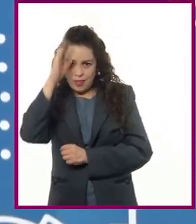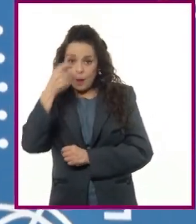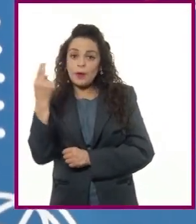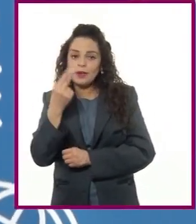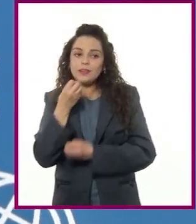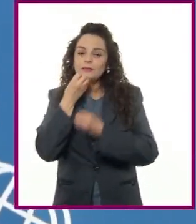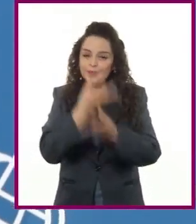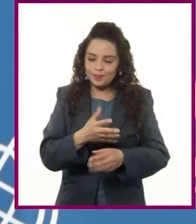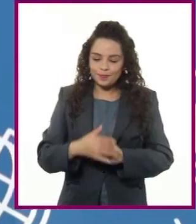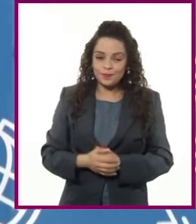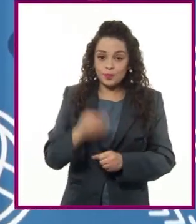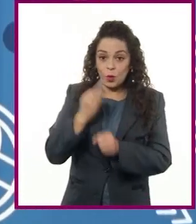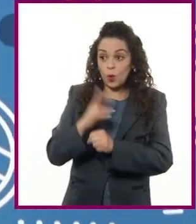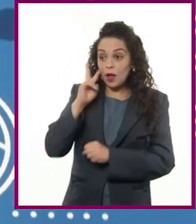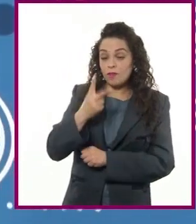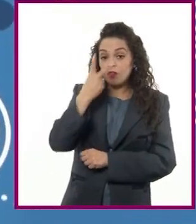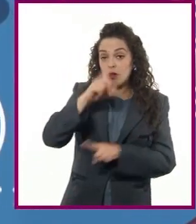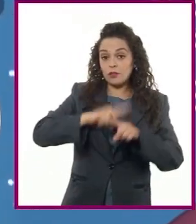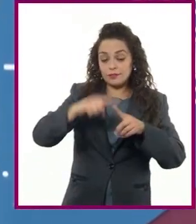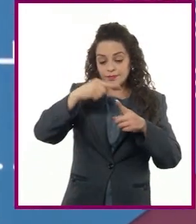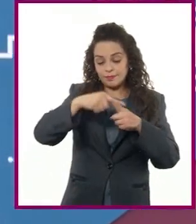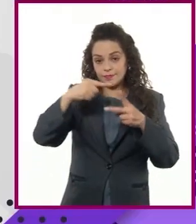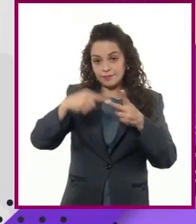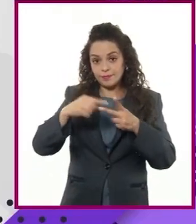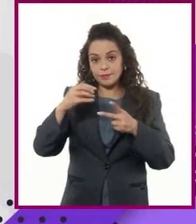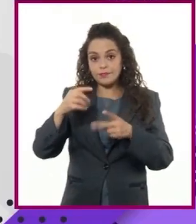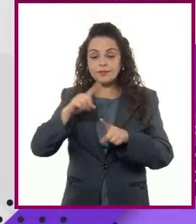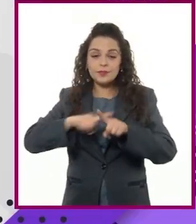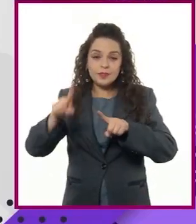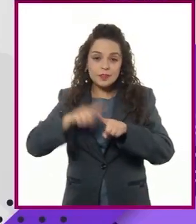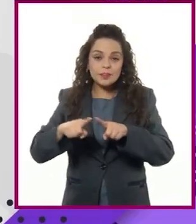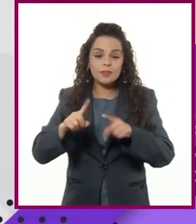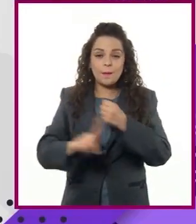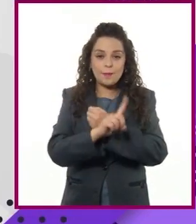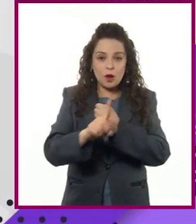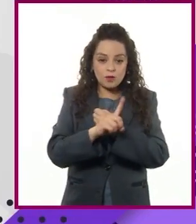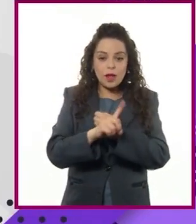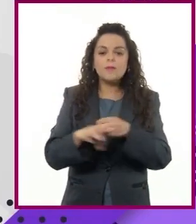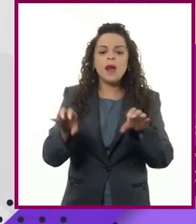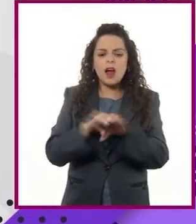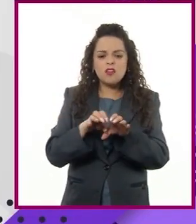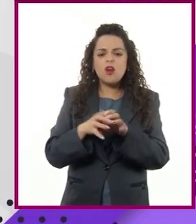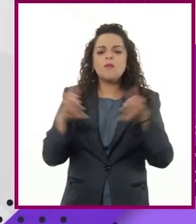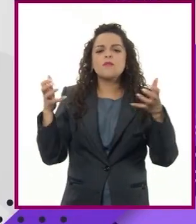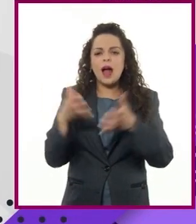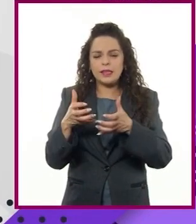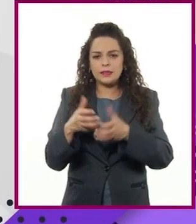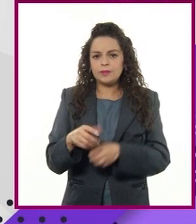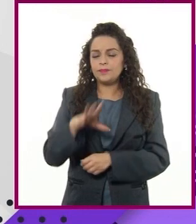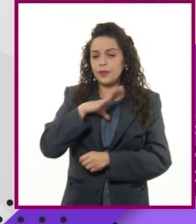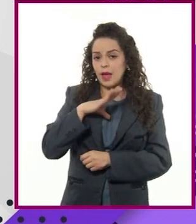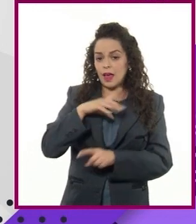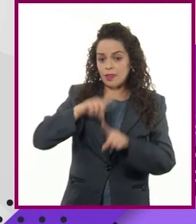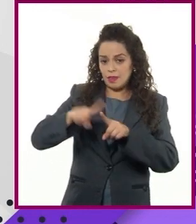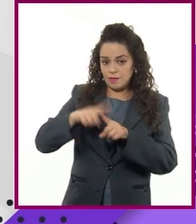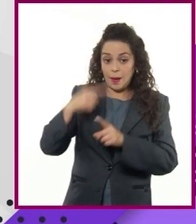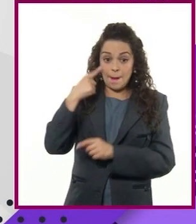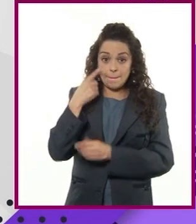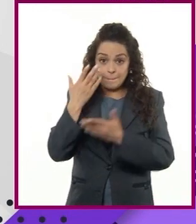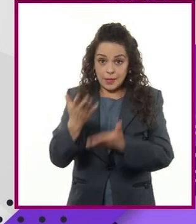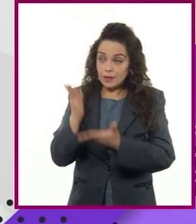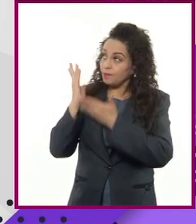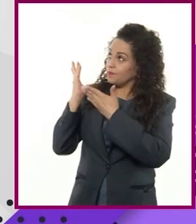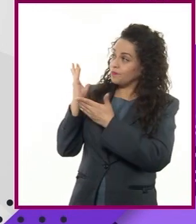distintas opciones para abordar una misma situación. En la opción 1, se muestra a dos grupos de jóvenes que